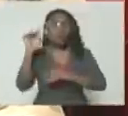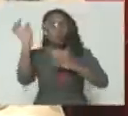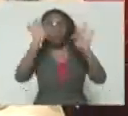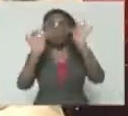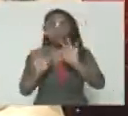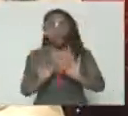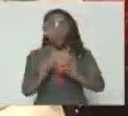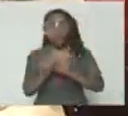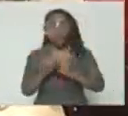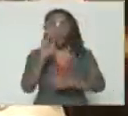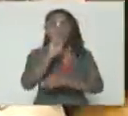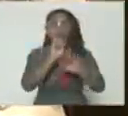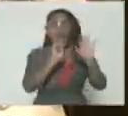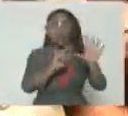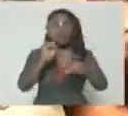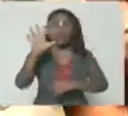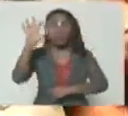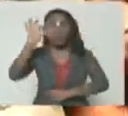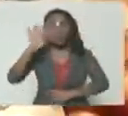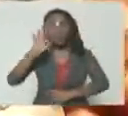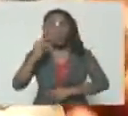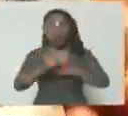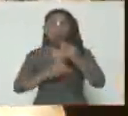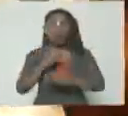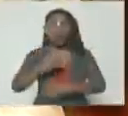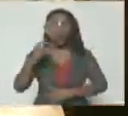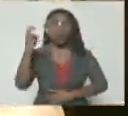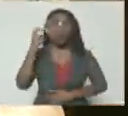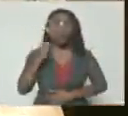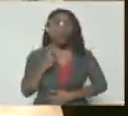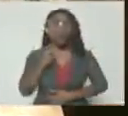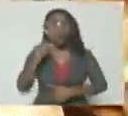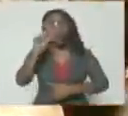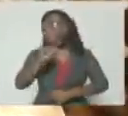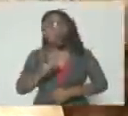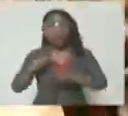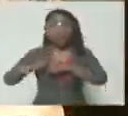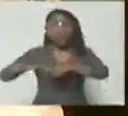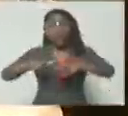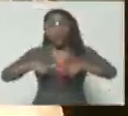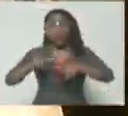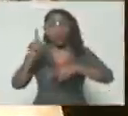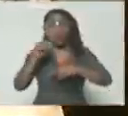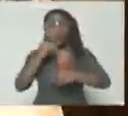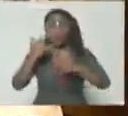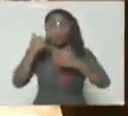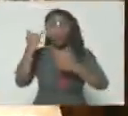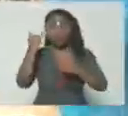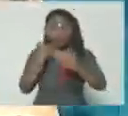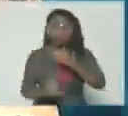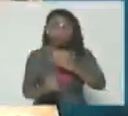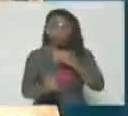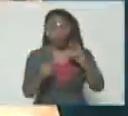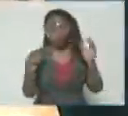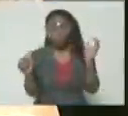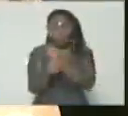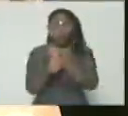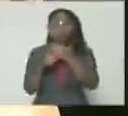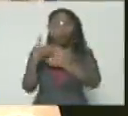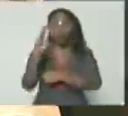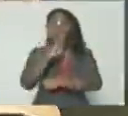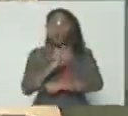formulado al 75%, hecho con cacao de Sur del Lago. Y por último, descubrimos que en Barinas había